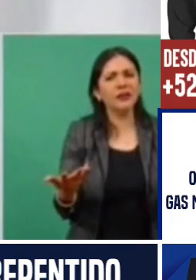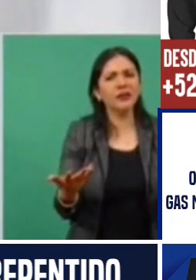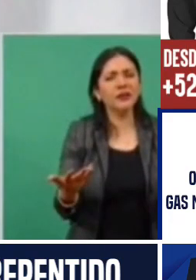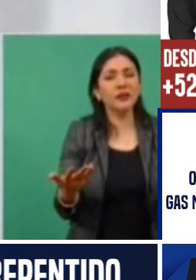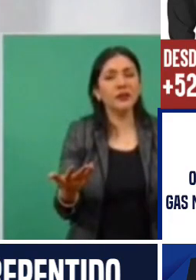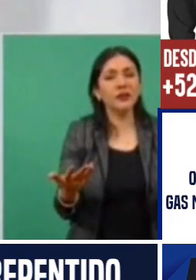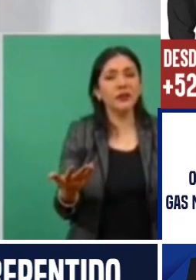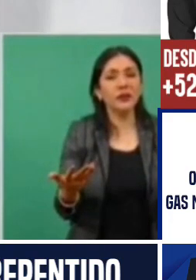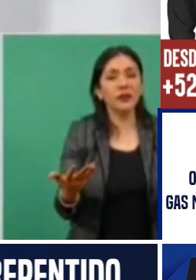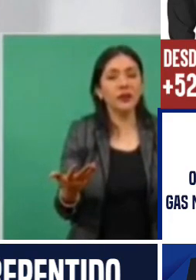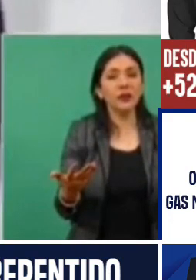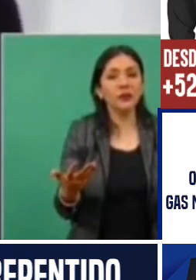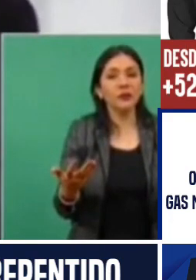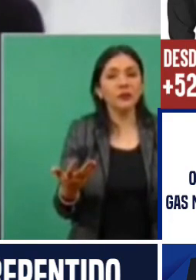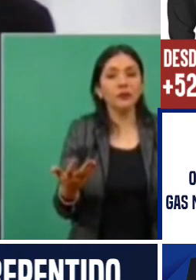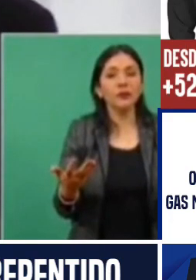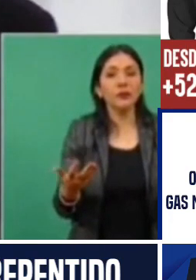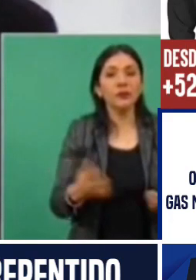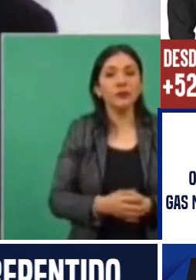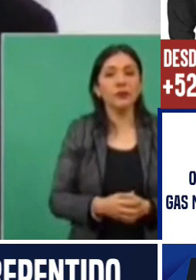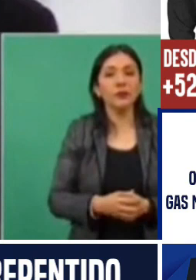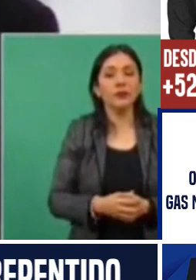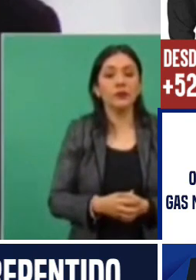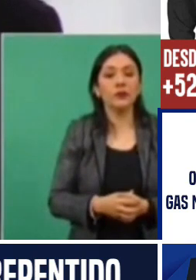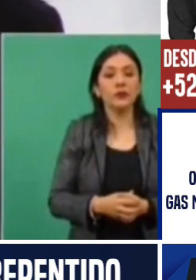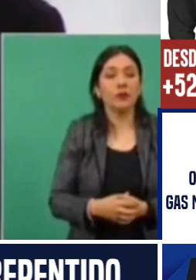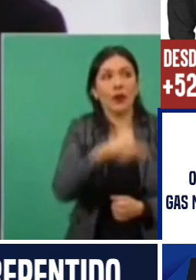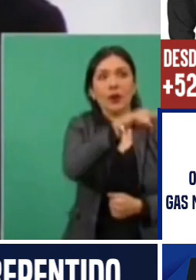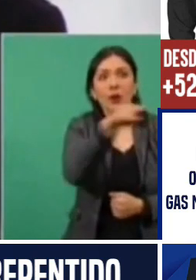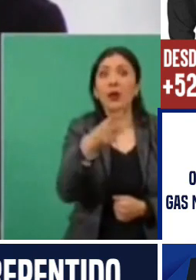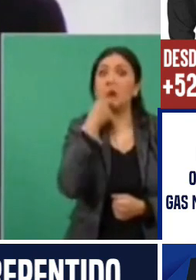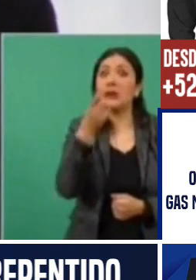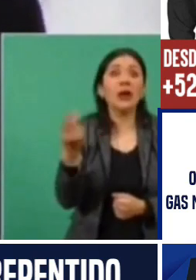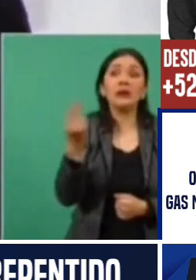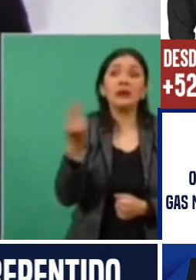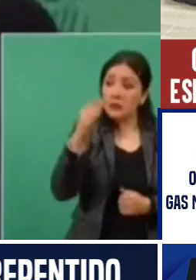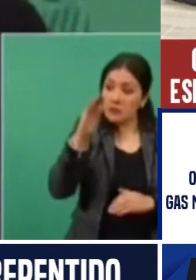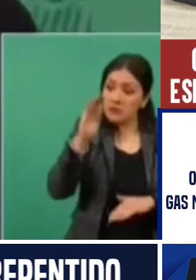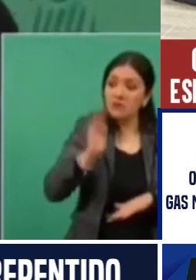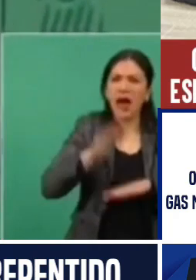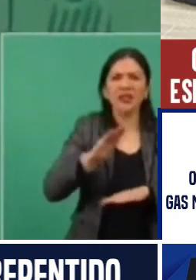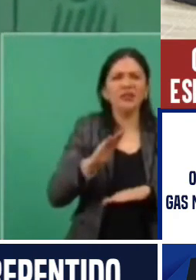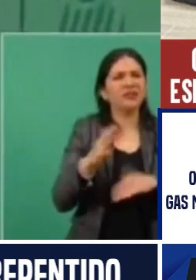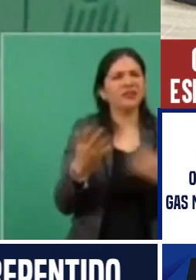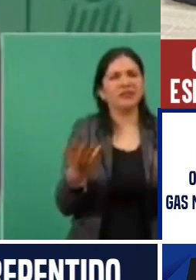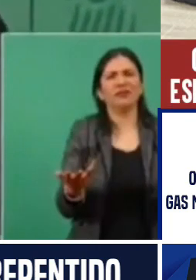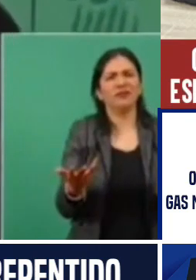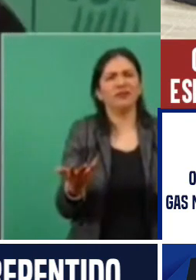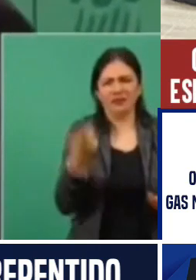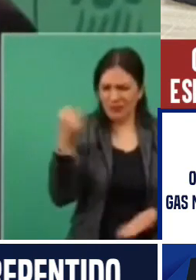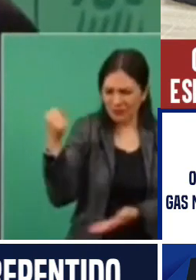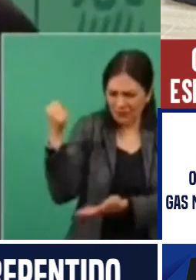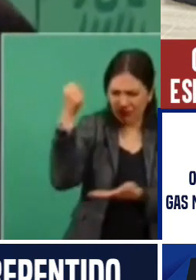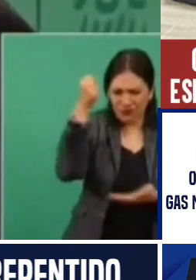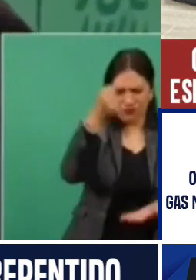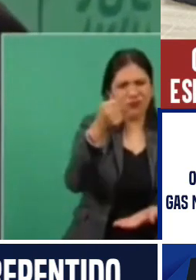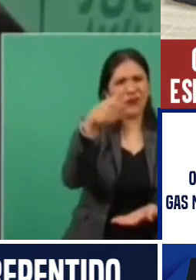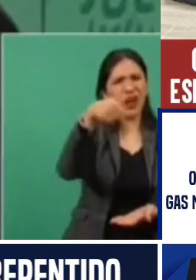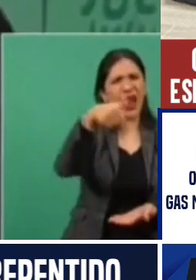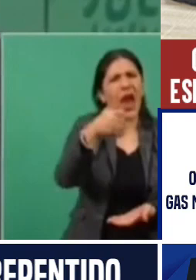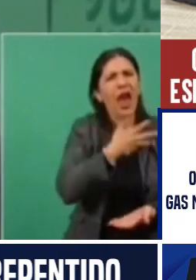aún no en la cantidad que ellos están solicitando. Bueno, con esos